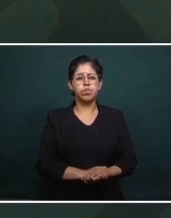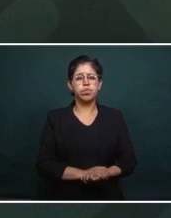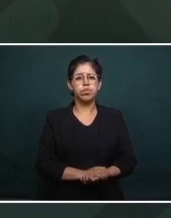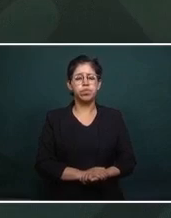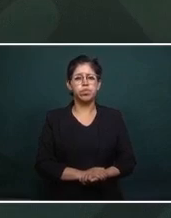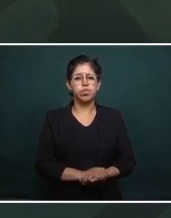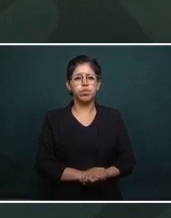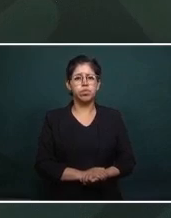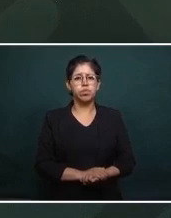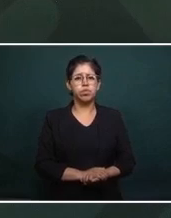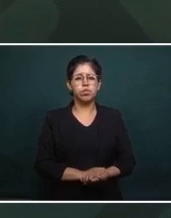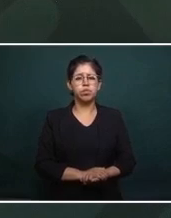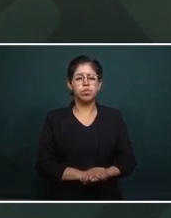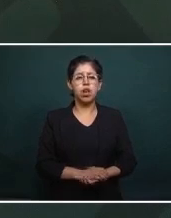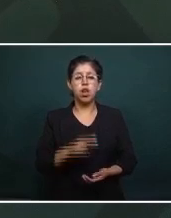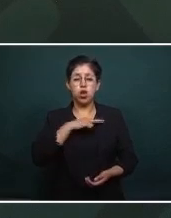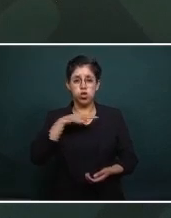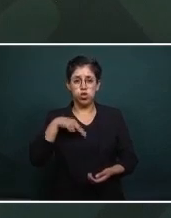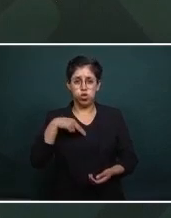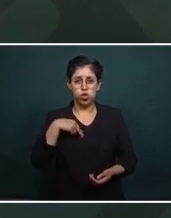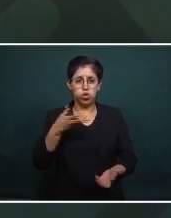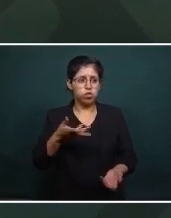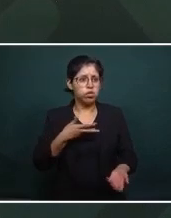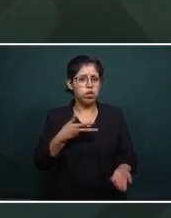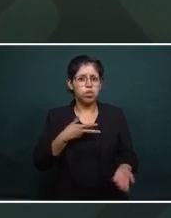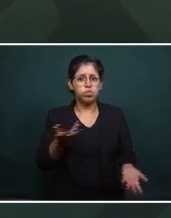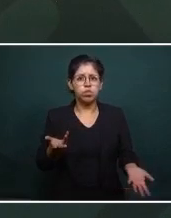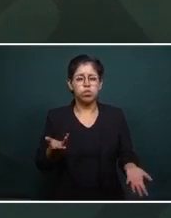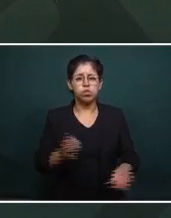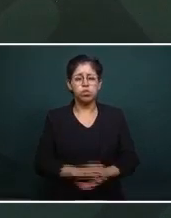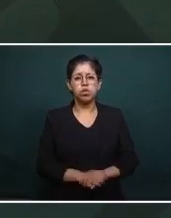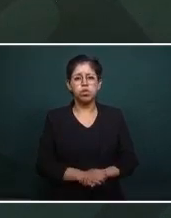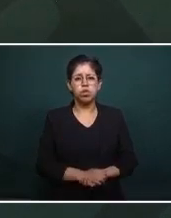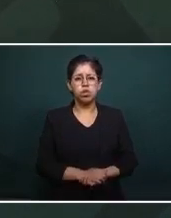que tenemos que